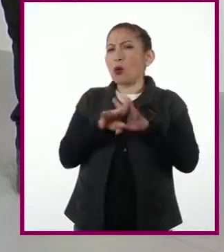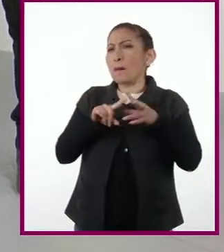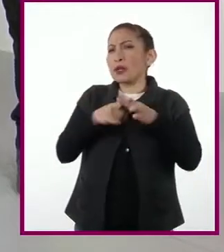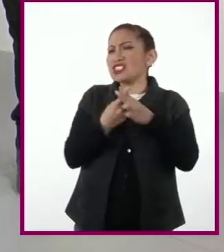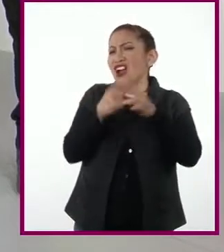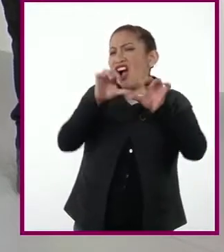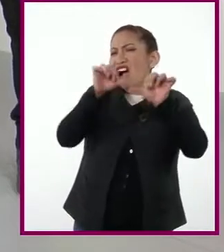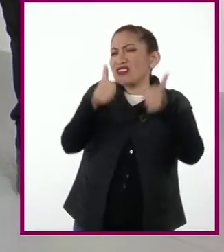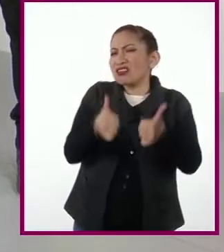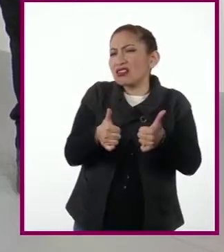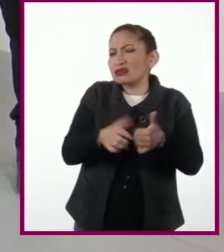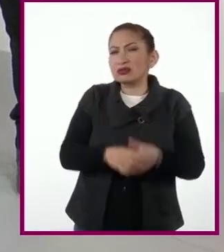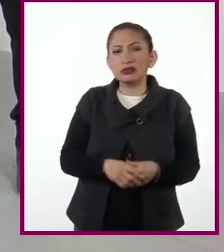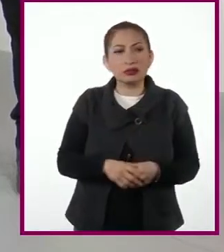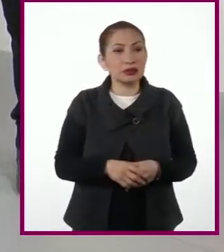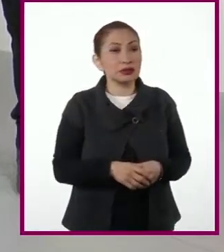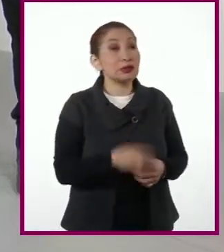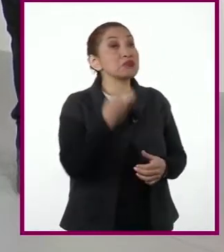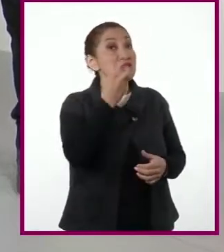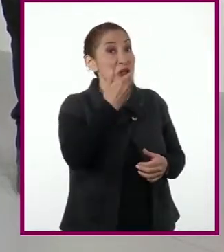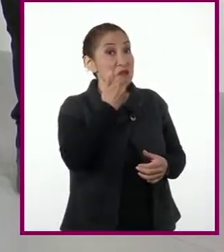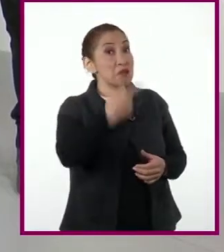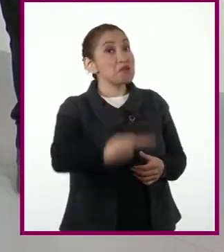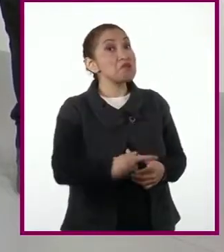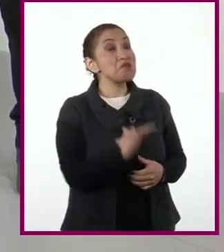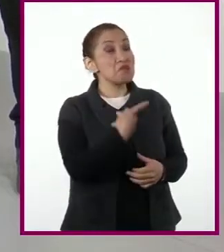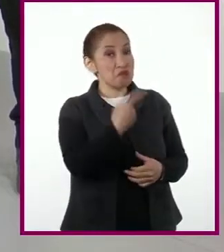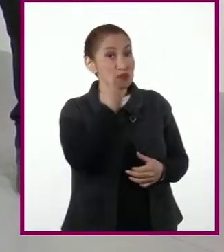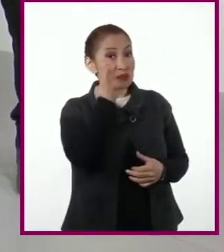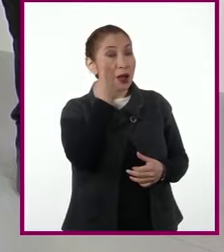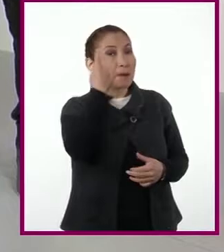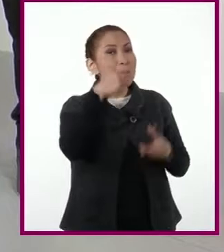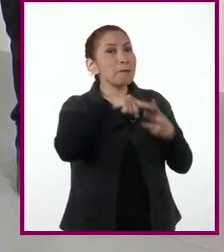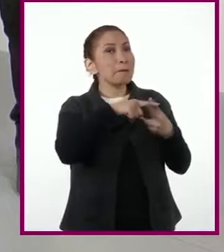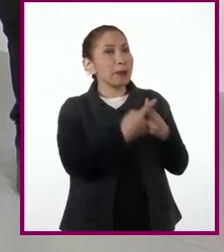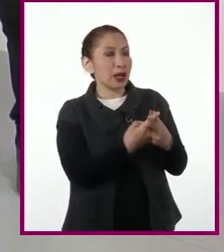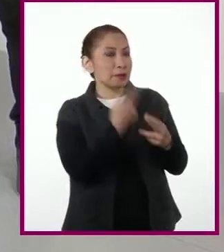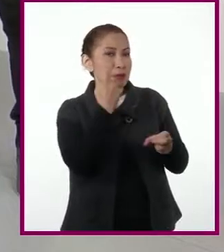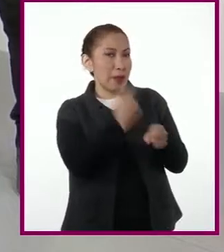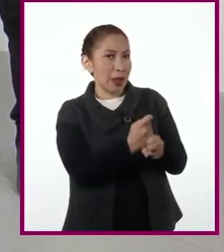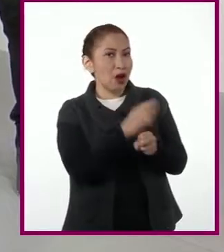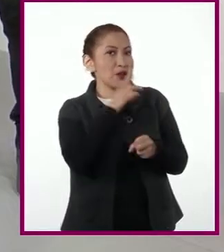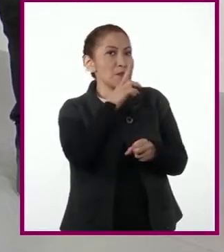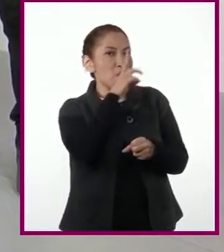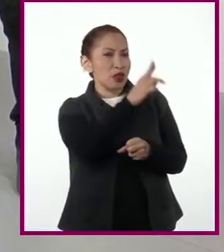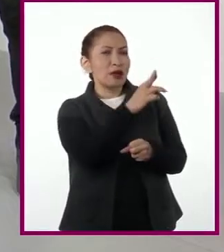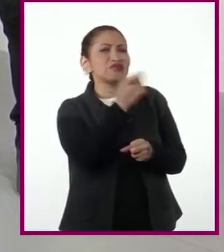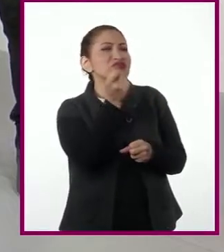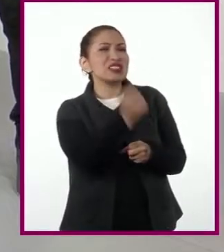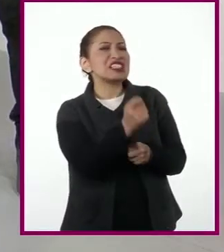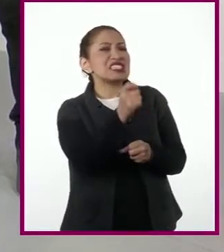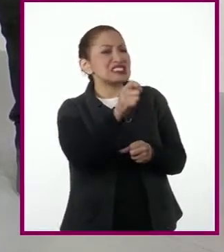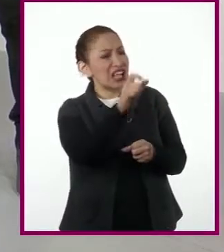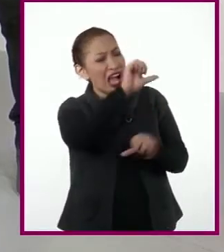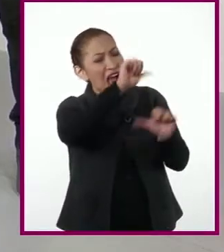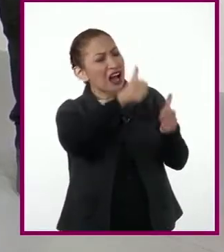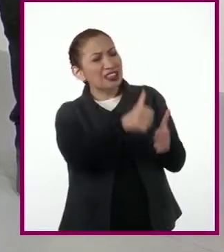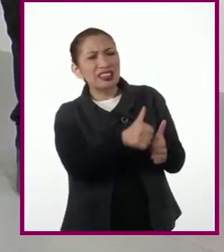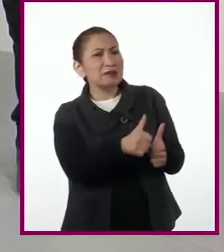las artes? Es una muy buena pregunta y para empezar sería bueno responder primero, ¿qué es el